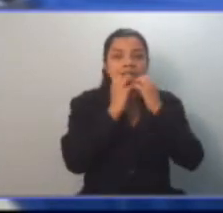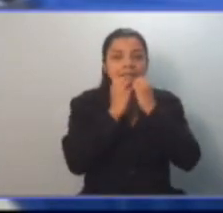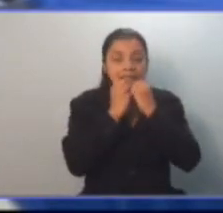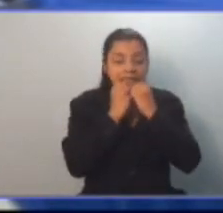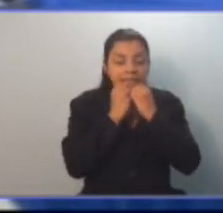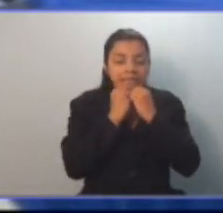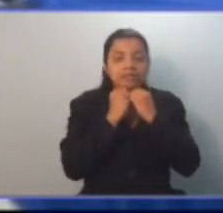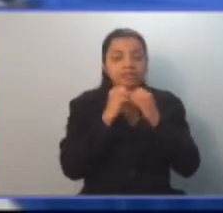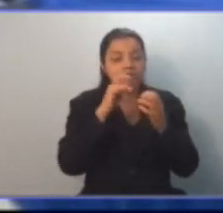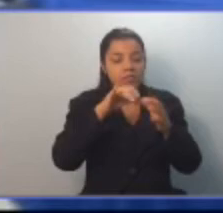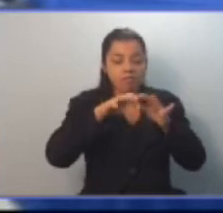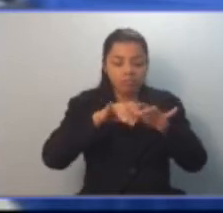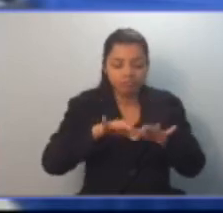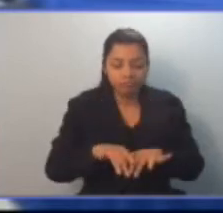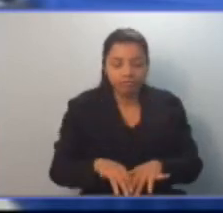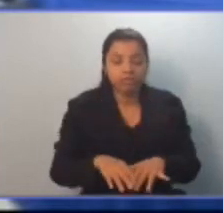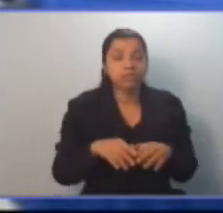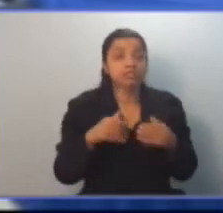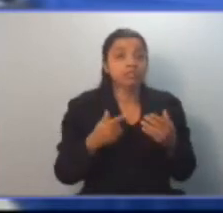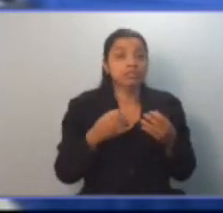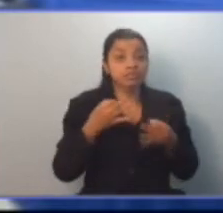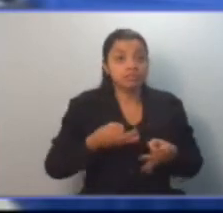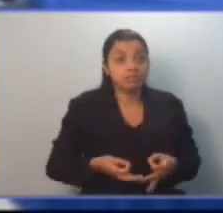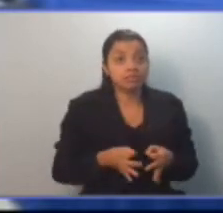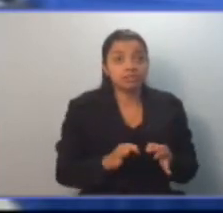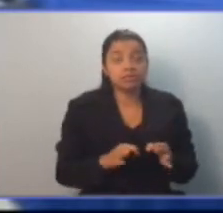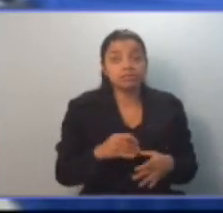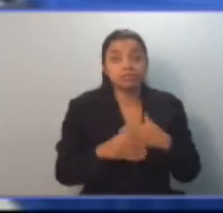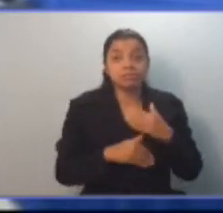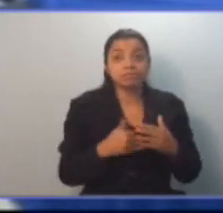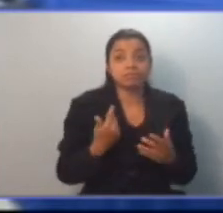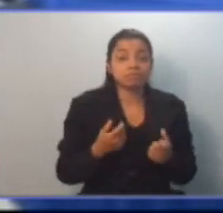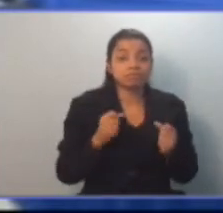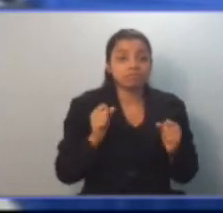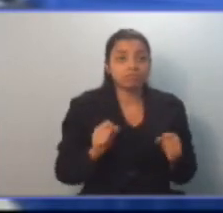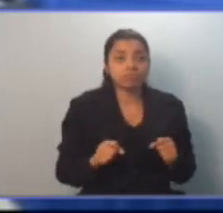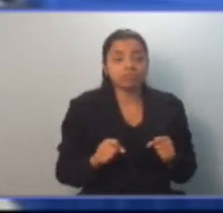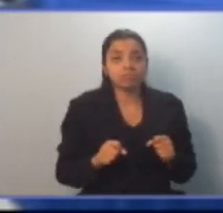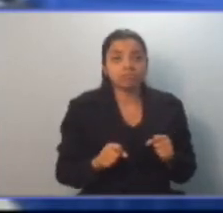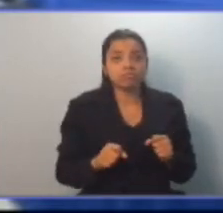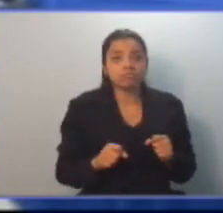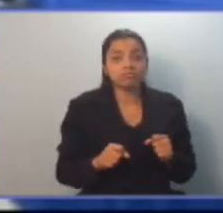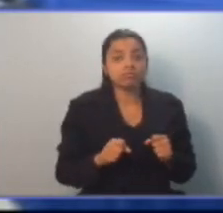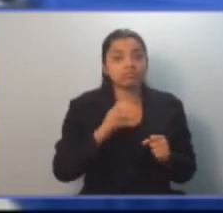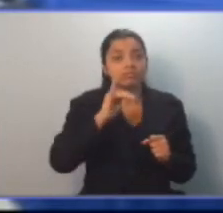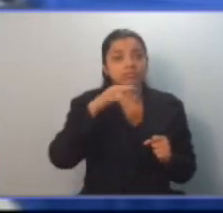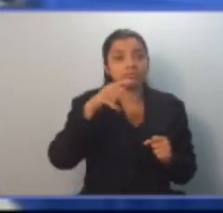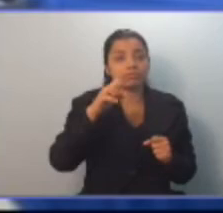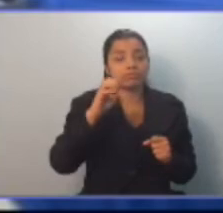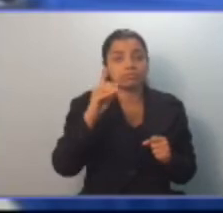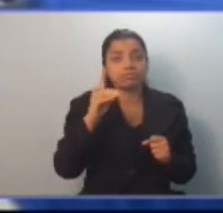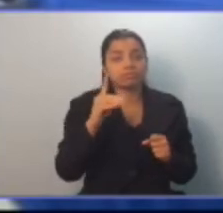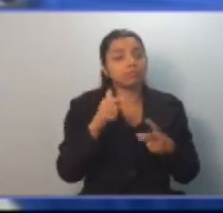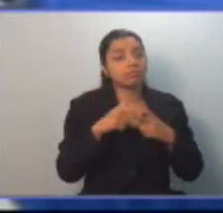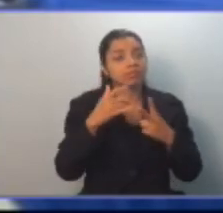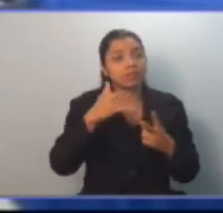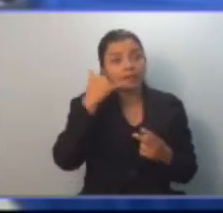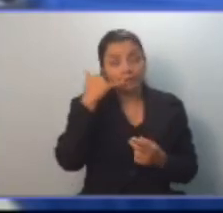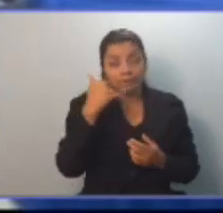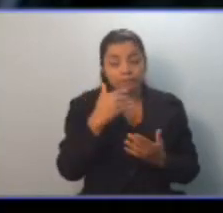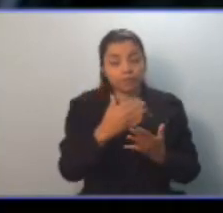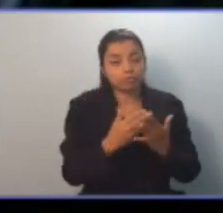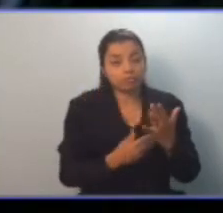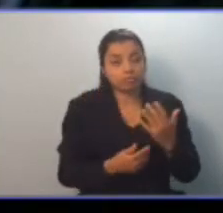escaneado y digitalizado y que de esa manera también se pueda tener acceso a través de la iPod o pueda tenerse a través de los teléfonos